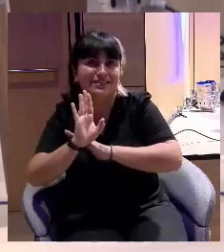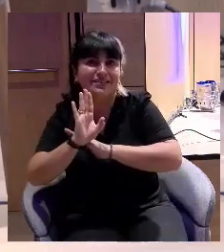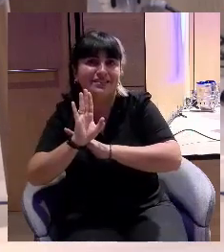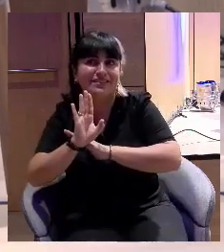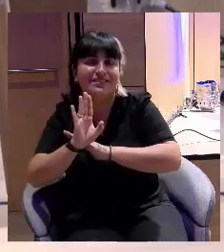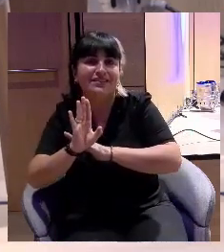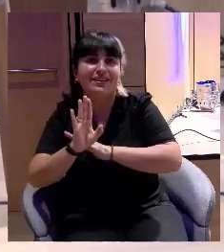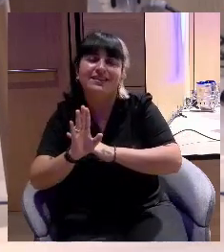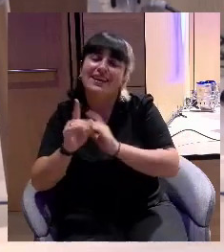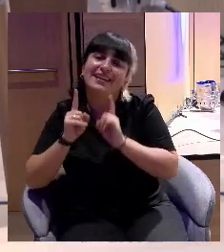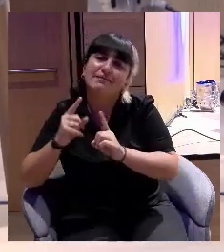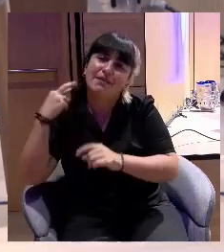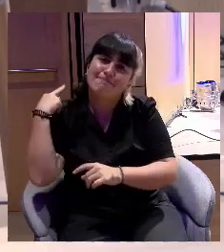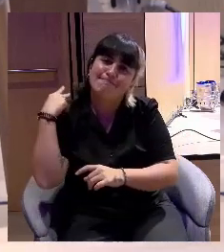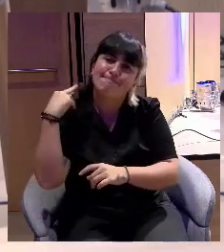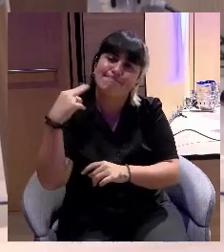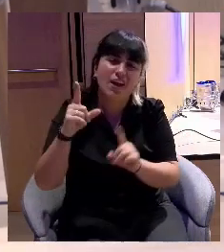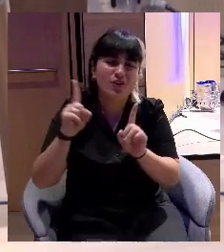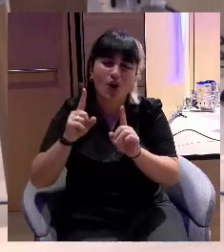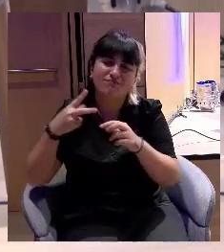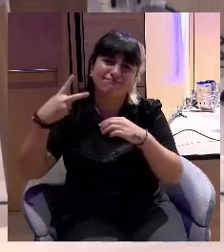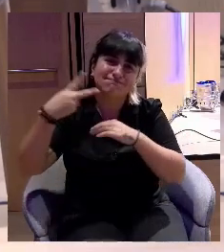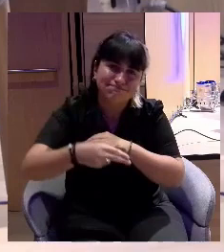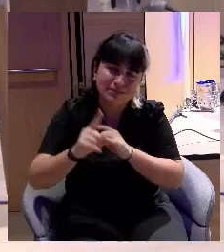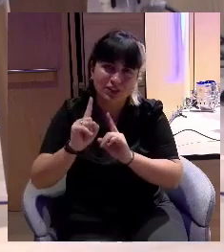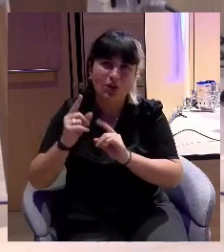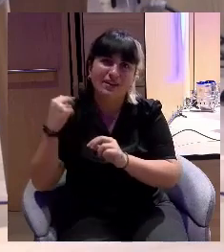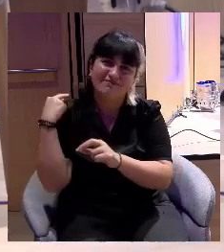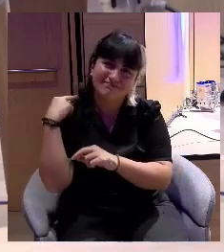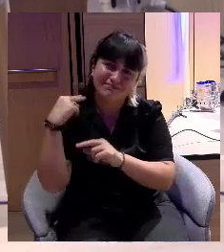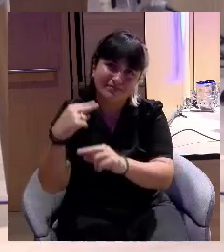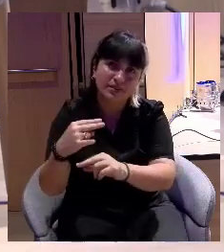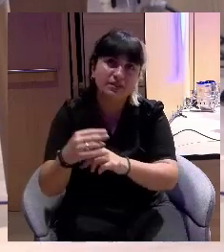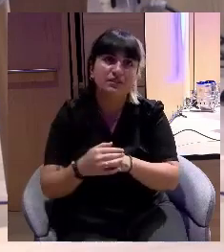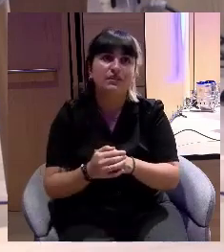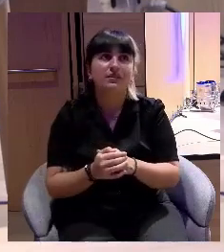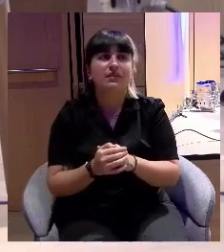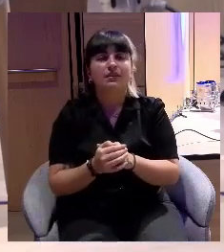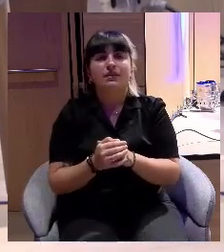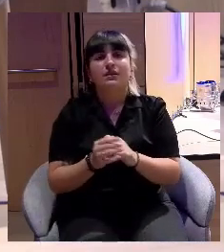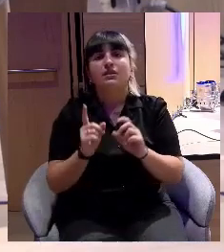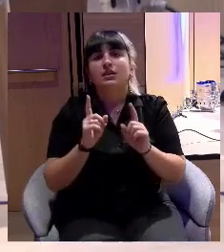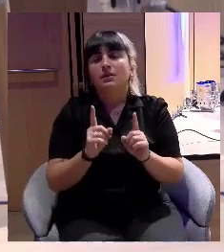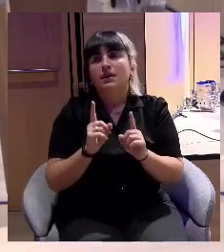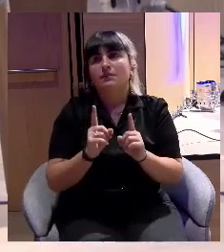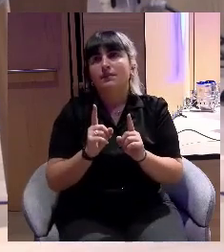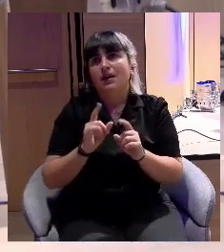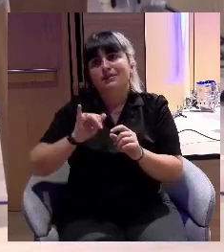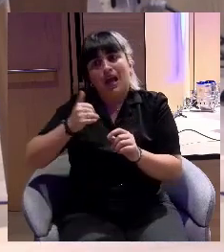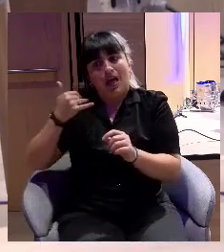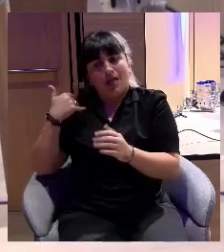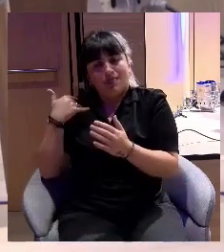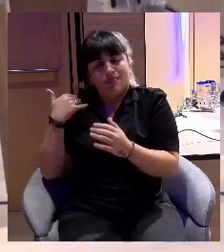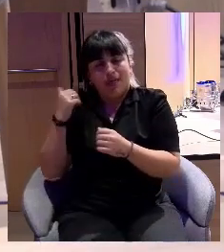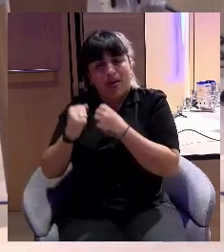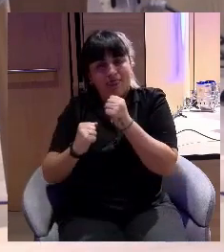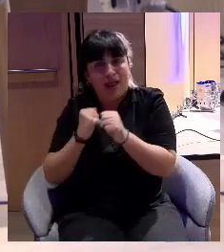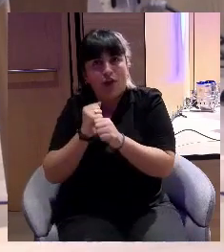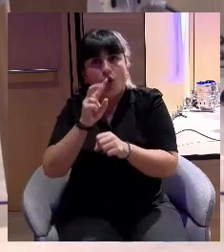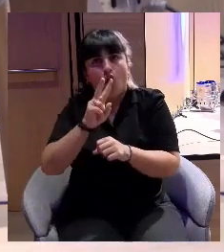para nosotras como organización, para el desarrollo en su momento en 2021, donde me representa, utilizamos otras